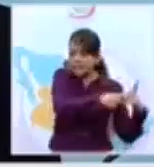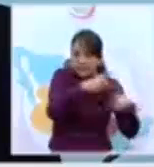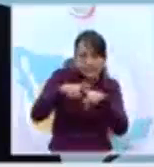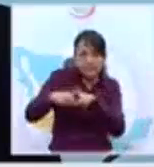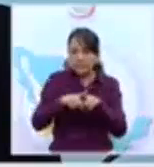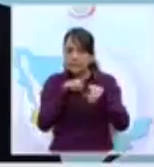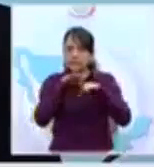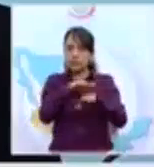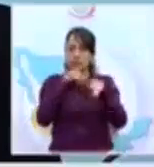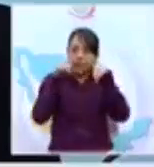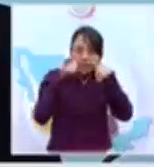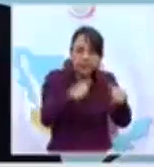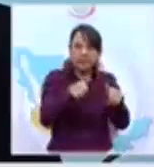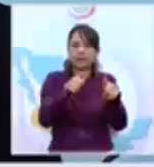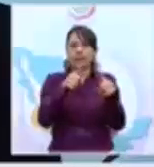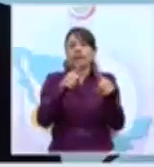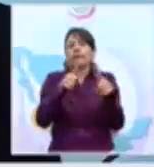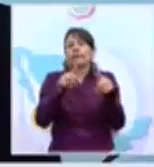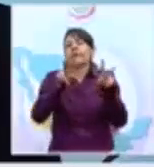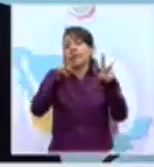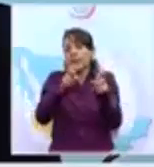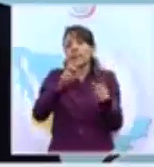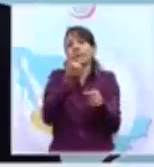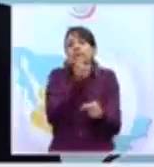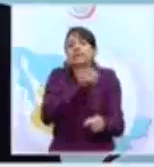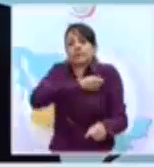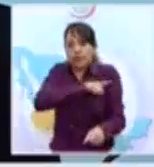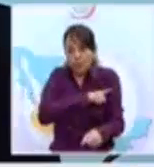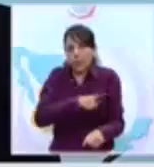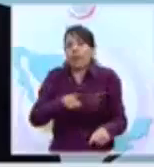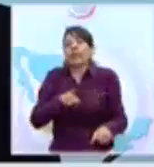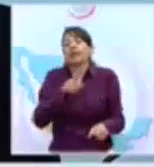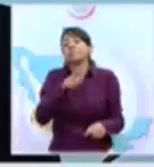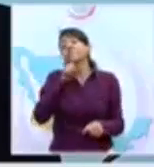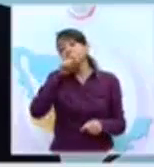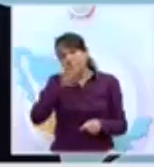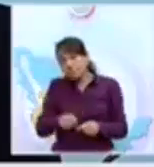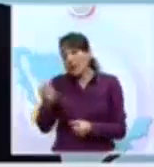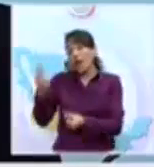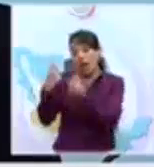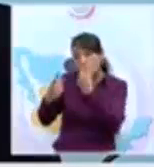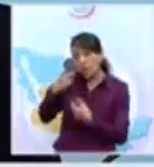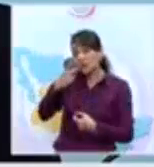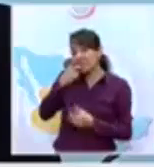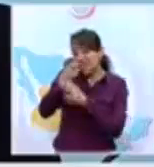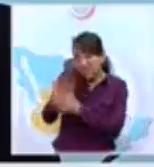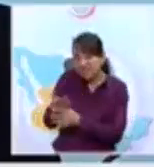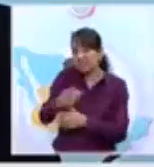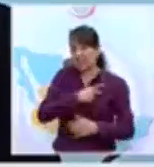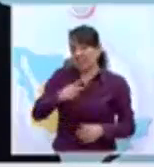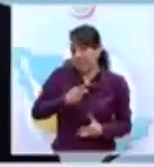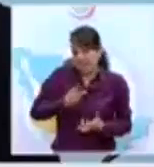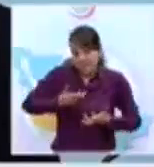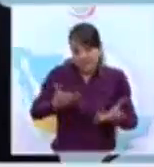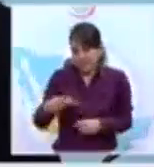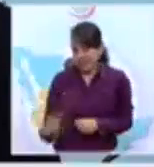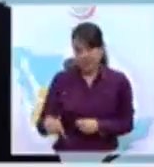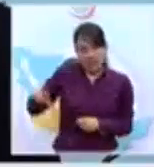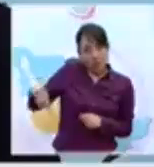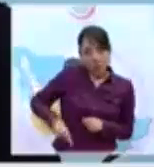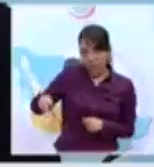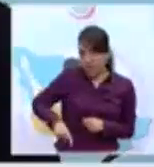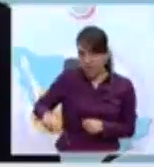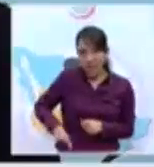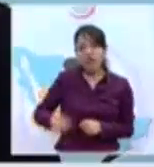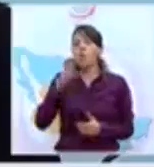quienes están dirigidos, sino a quienes los realizan, que se trate de acciones de Estado, un proyecto de nación que vaya más allá